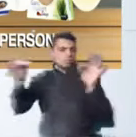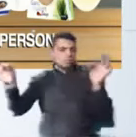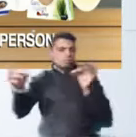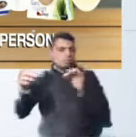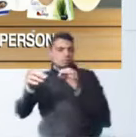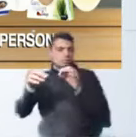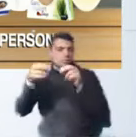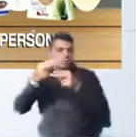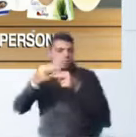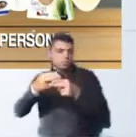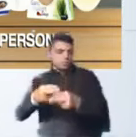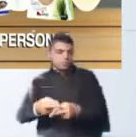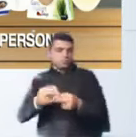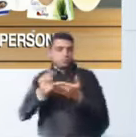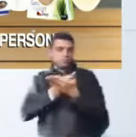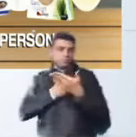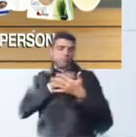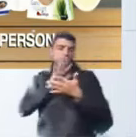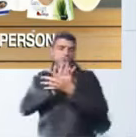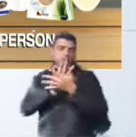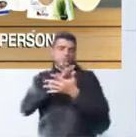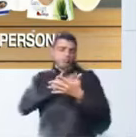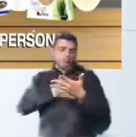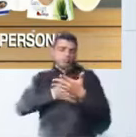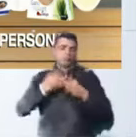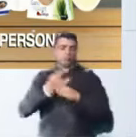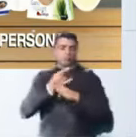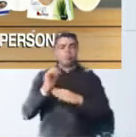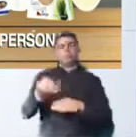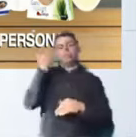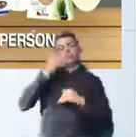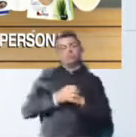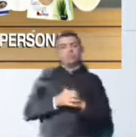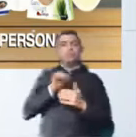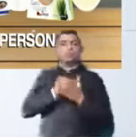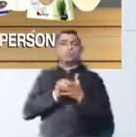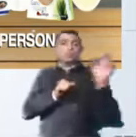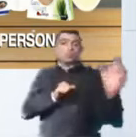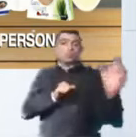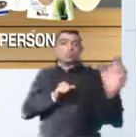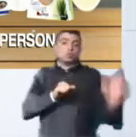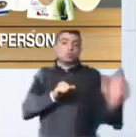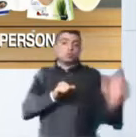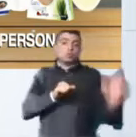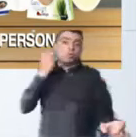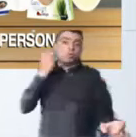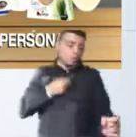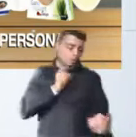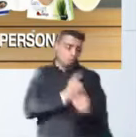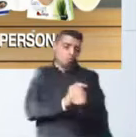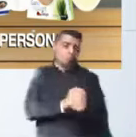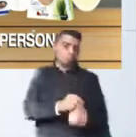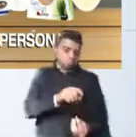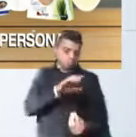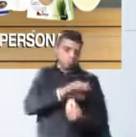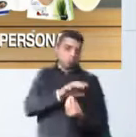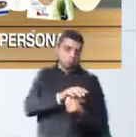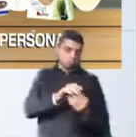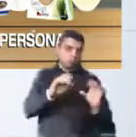las personas, con mis pacientes, con las personas cercanas y con las personas que quiero. Entonces en este momento quiero decirle